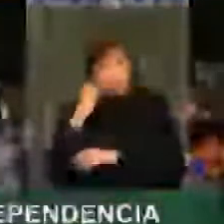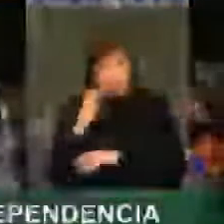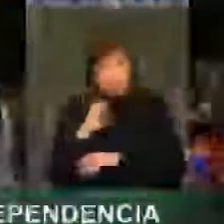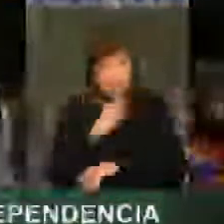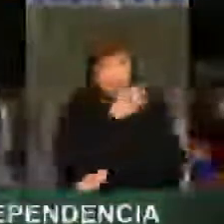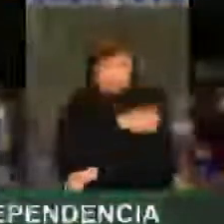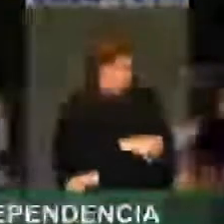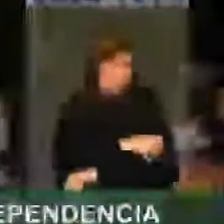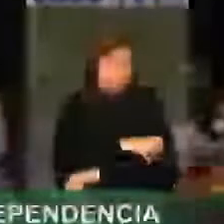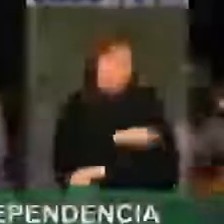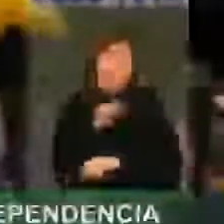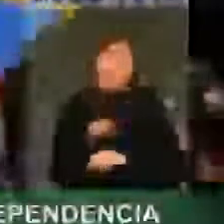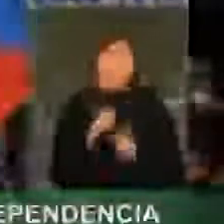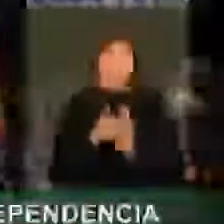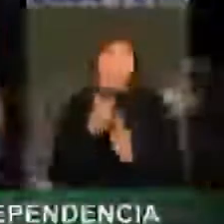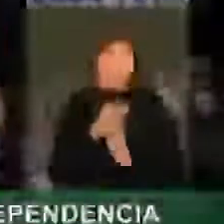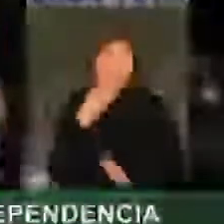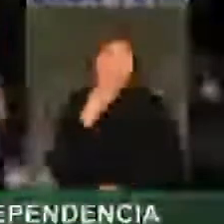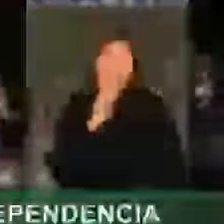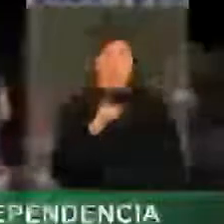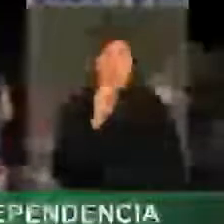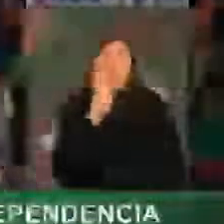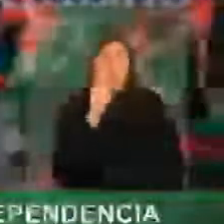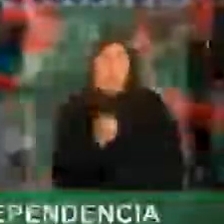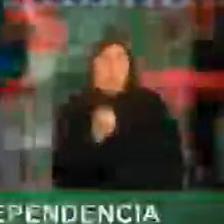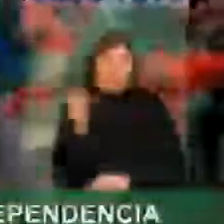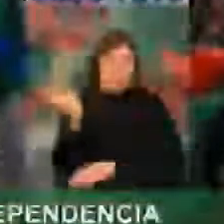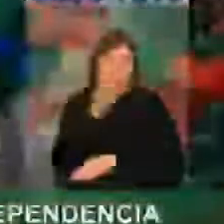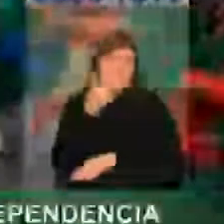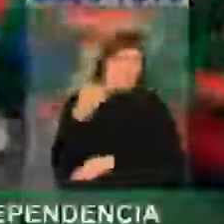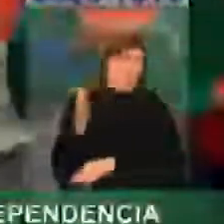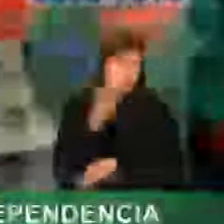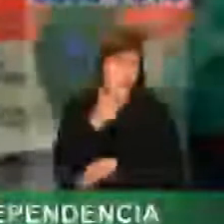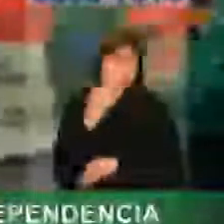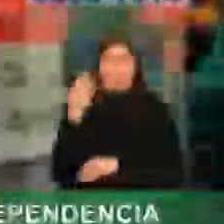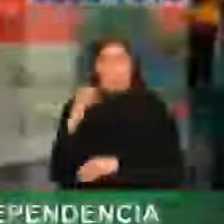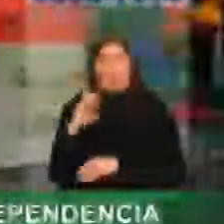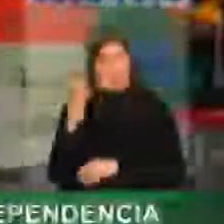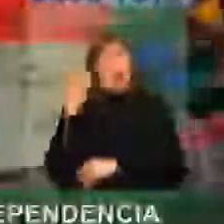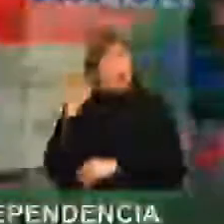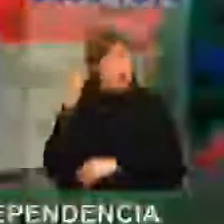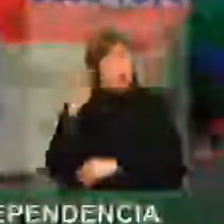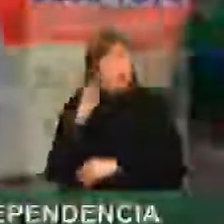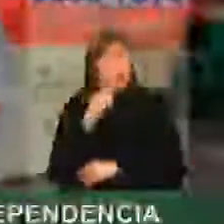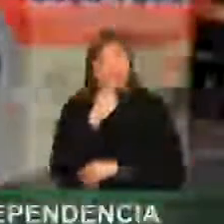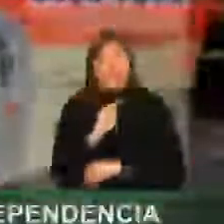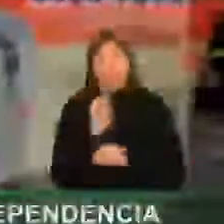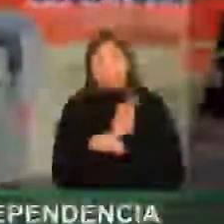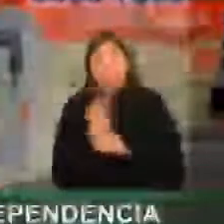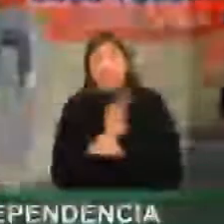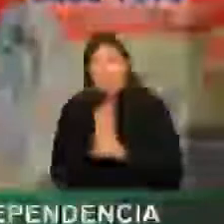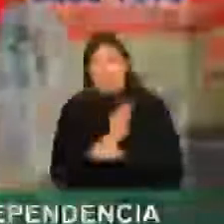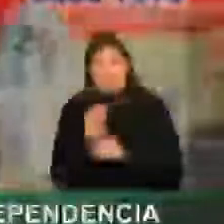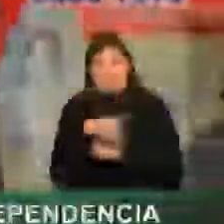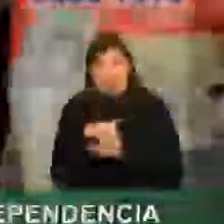distintos puntos de Bogotá y marchaban con cánticos, bailes y banderas colombianas, mientras se dispuso por parte de las autoridades un importante operativo de seguridad